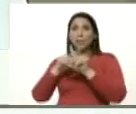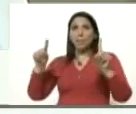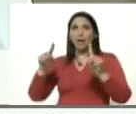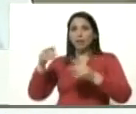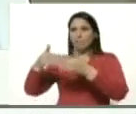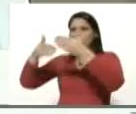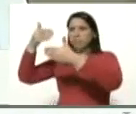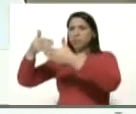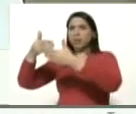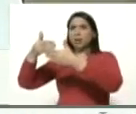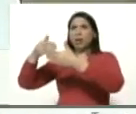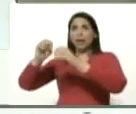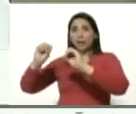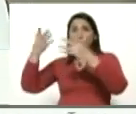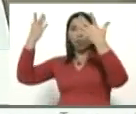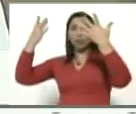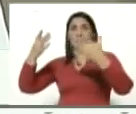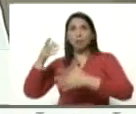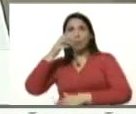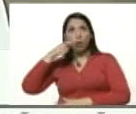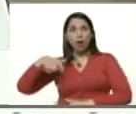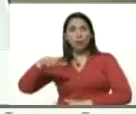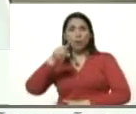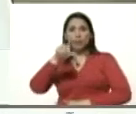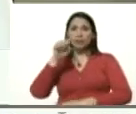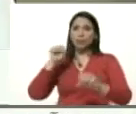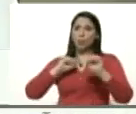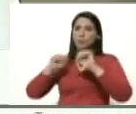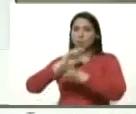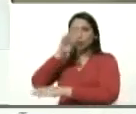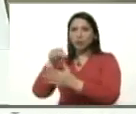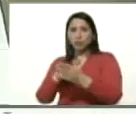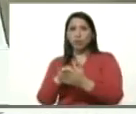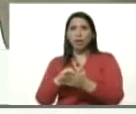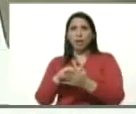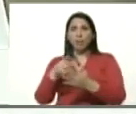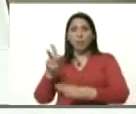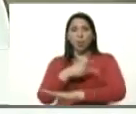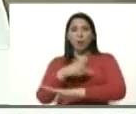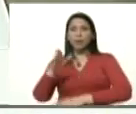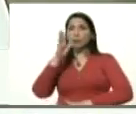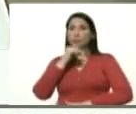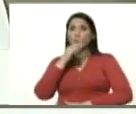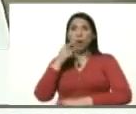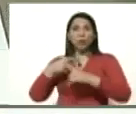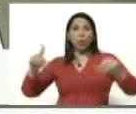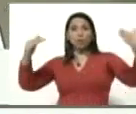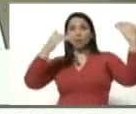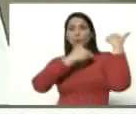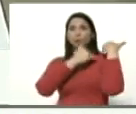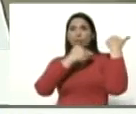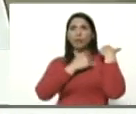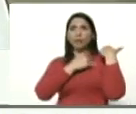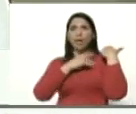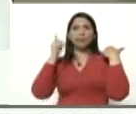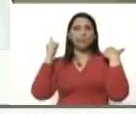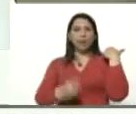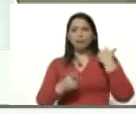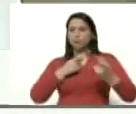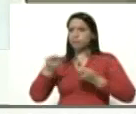barricadas heroicas del pueblo. Desde ese movimiento nacional de poetas no tenemos otra responsabilidad que